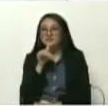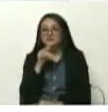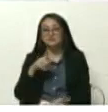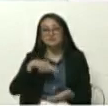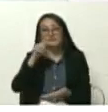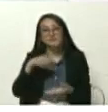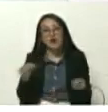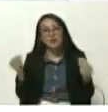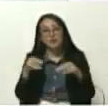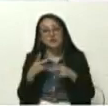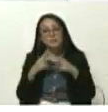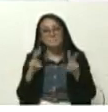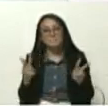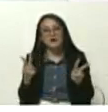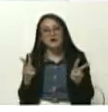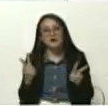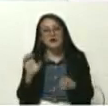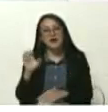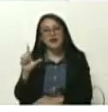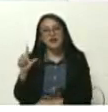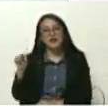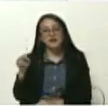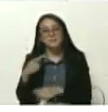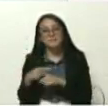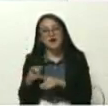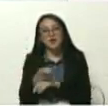información, firma de acuerdo de paz entre el ELN y el gobierno de Colombia.